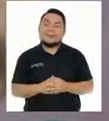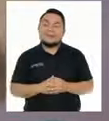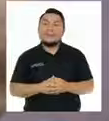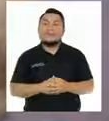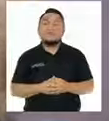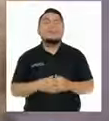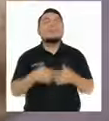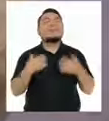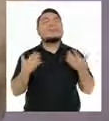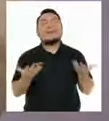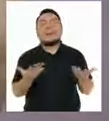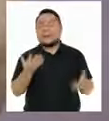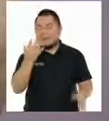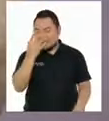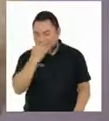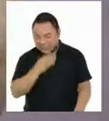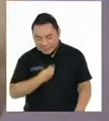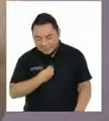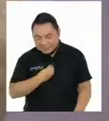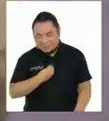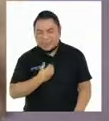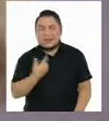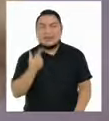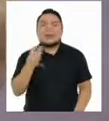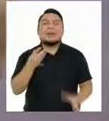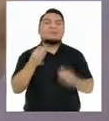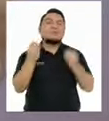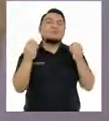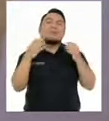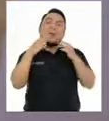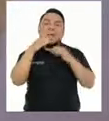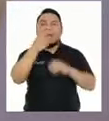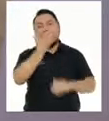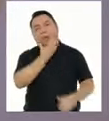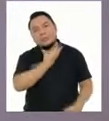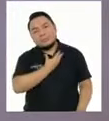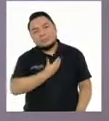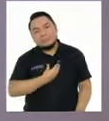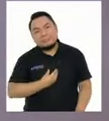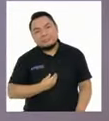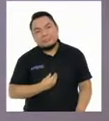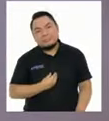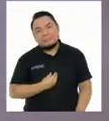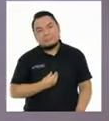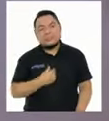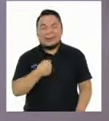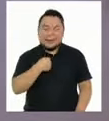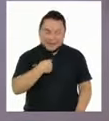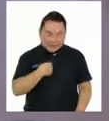¡Cuánta tristeza, perruda!